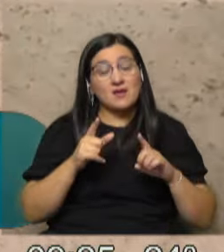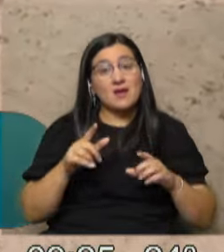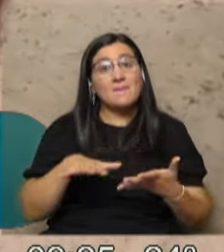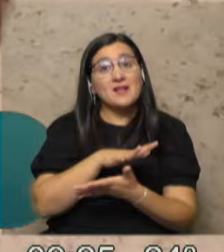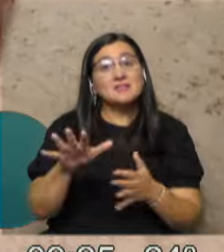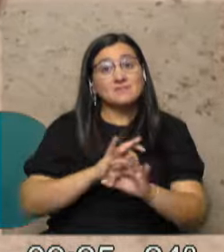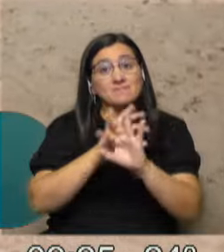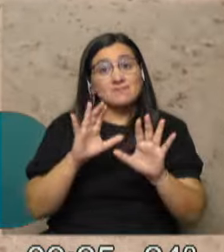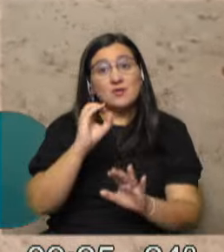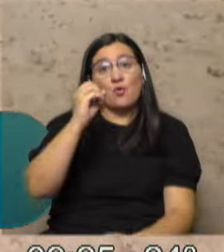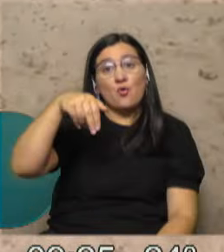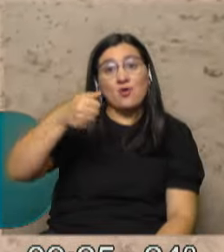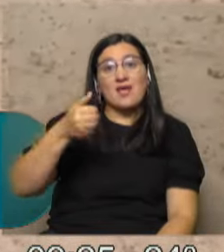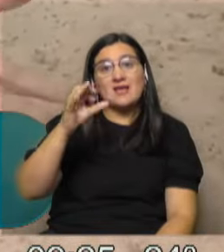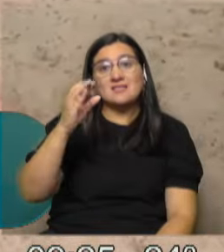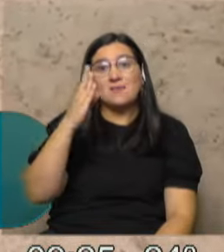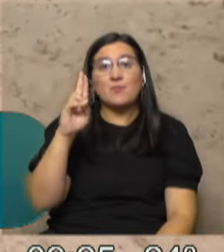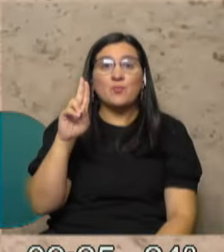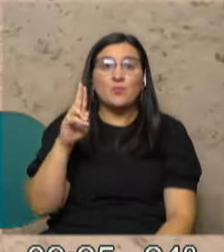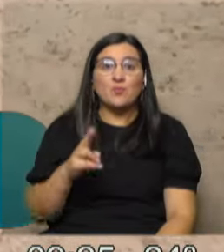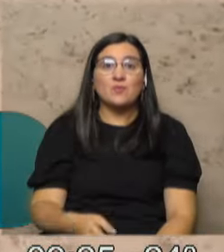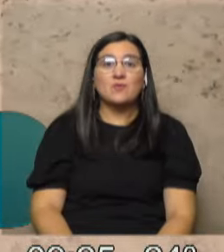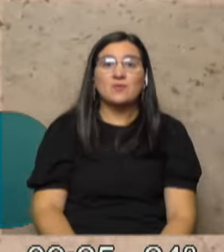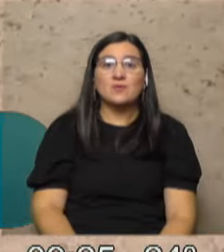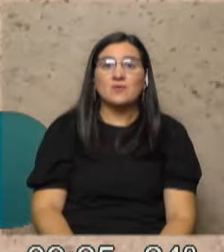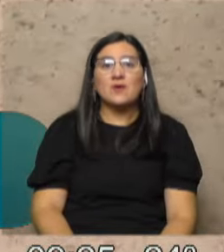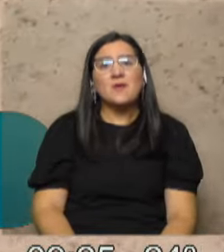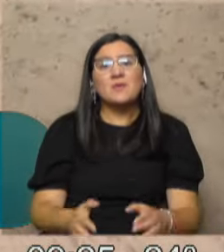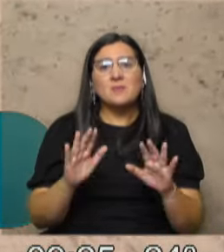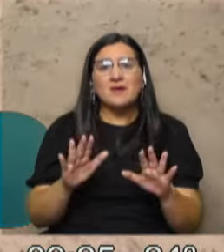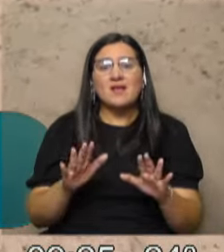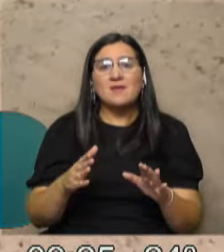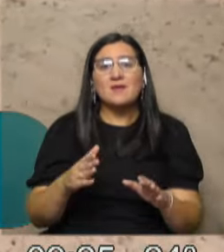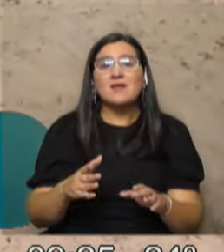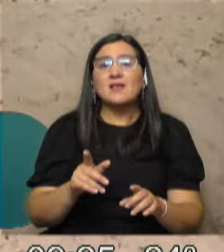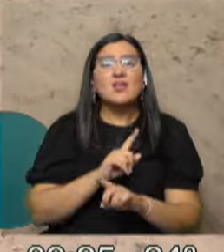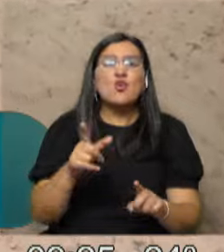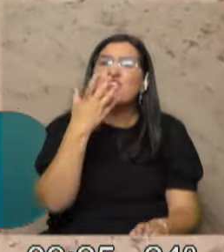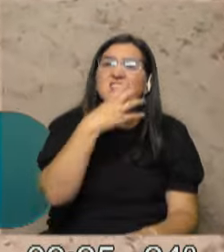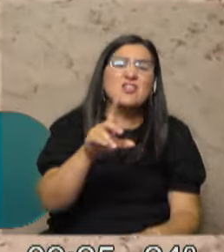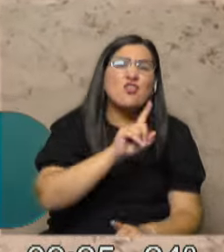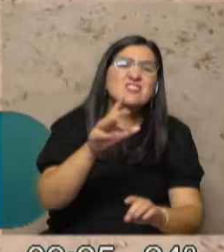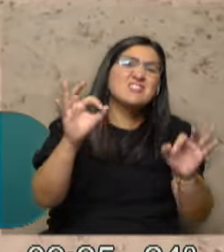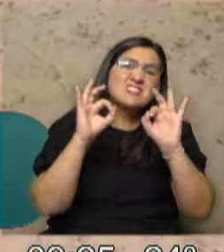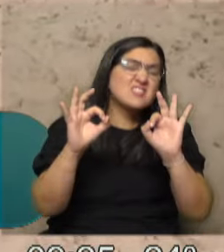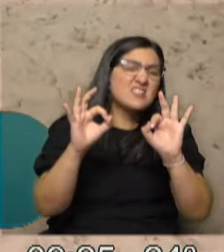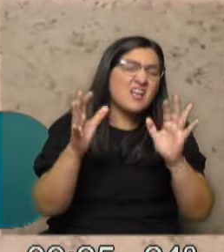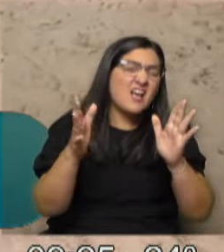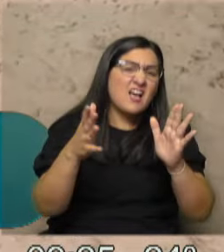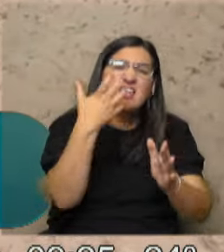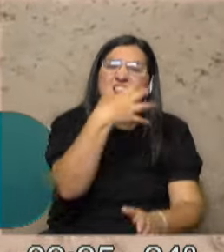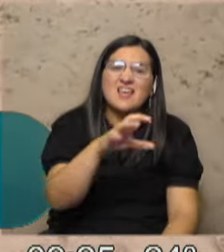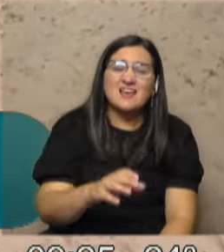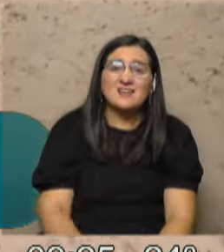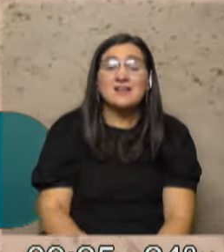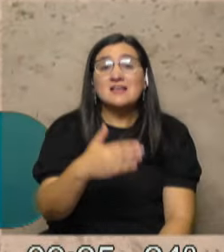Ah, Dionás, pues claro. Es Fetro disfrazado. Mateo, el pelado Mateo. Vos, pero que mande salud, que no grite el Fito, vos. Un saludo a